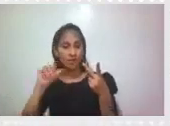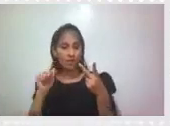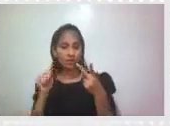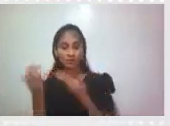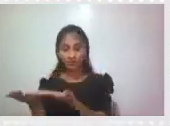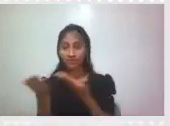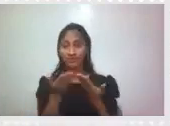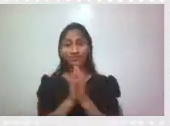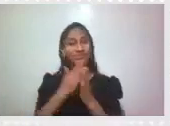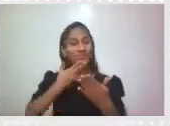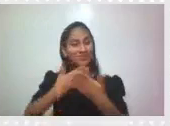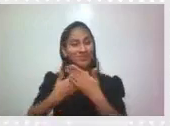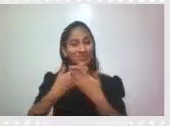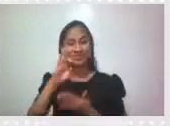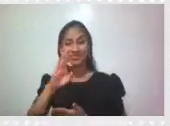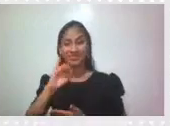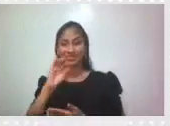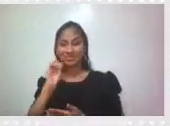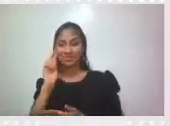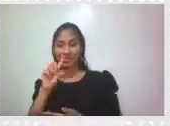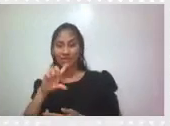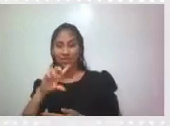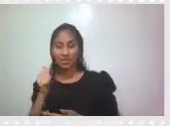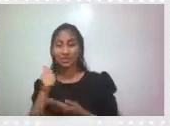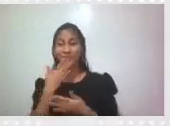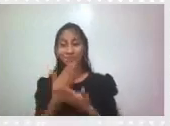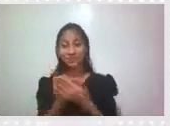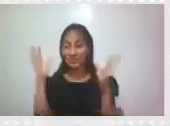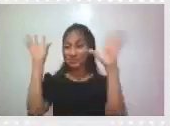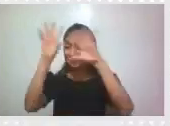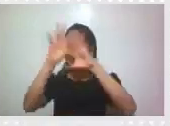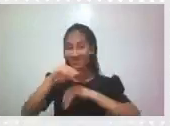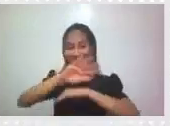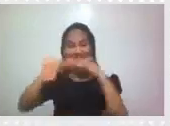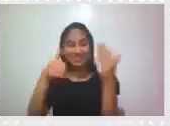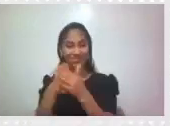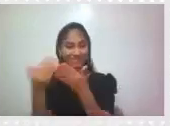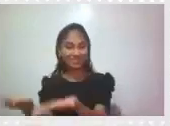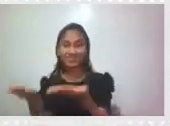Muchas gracias, Fiorella. Buenas noches con todos. Bienvenidos a este webinar.